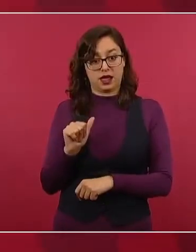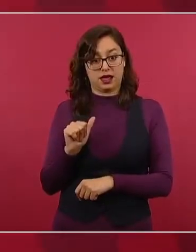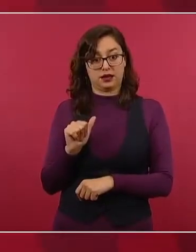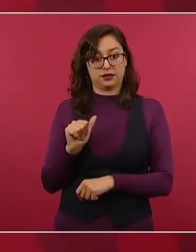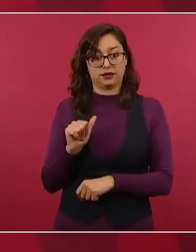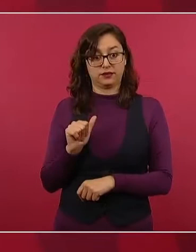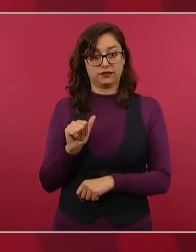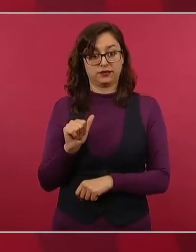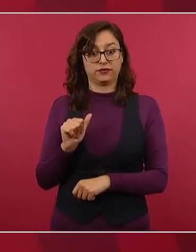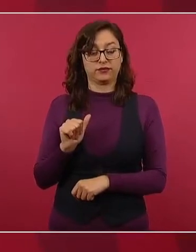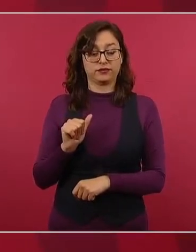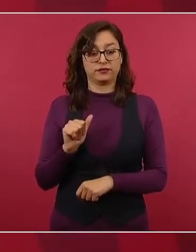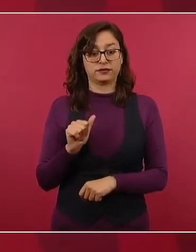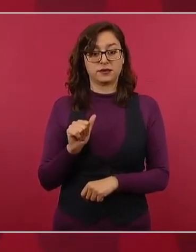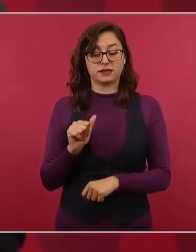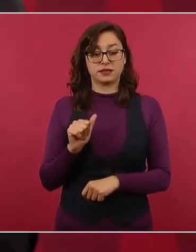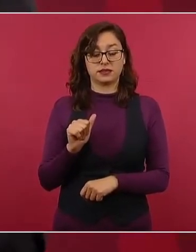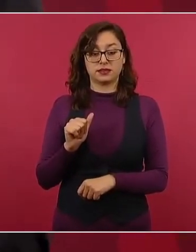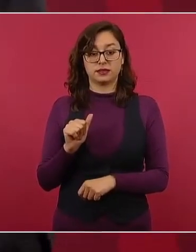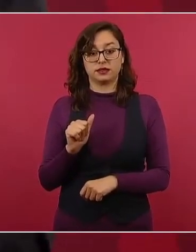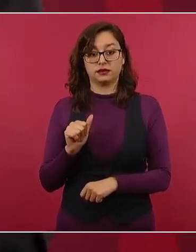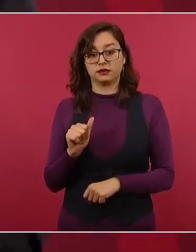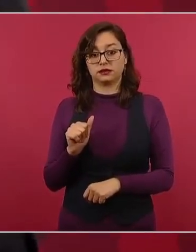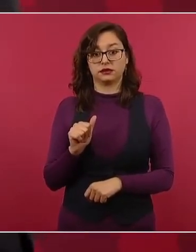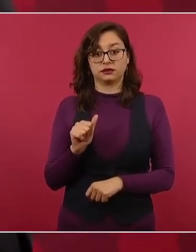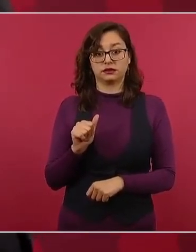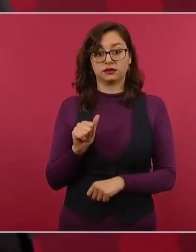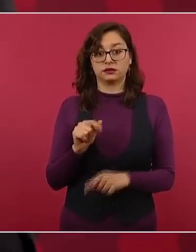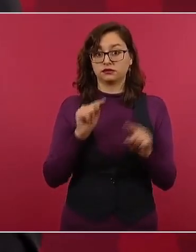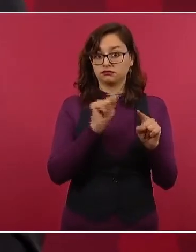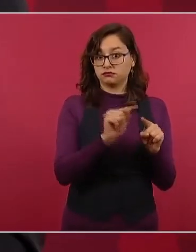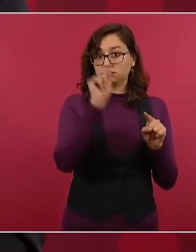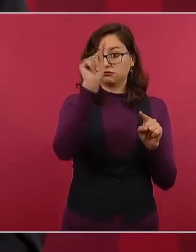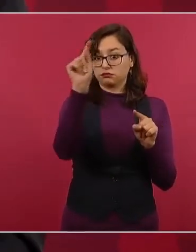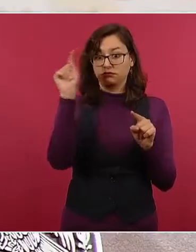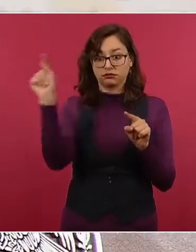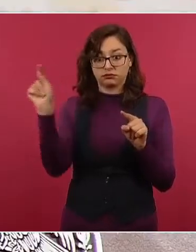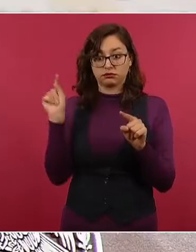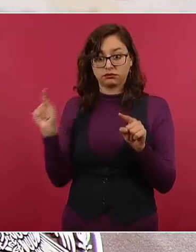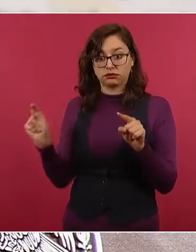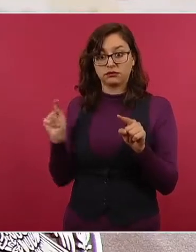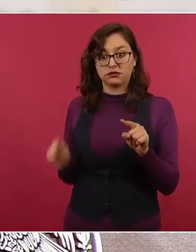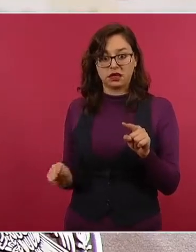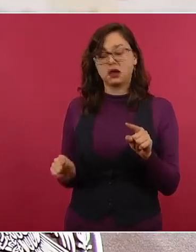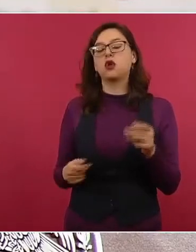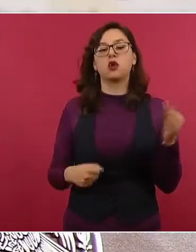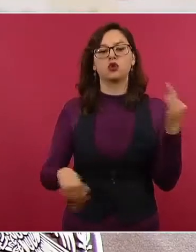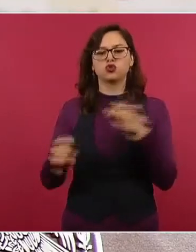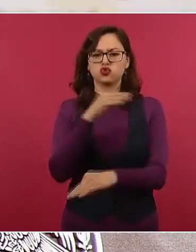en todos los casos es por Veracruz.